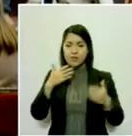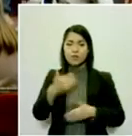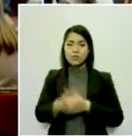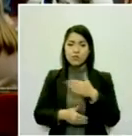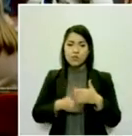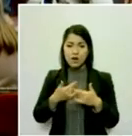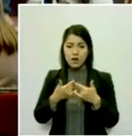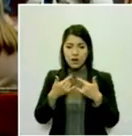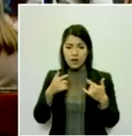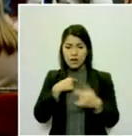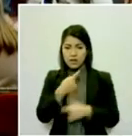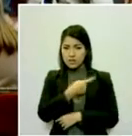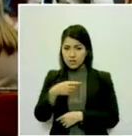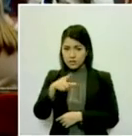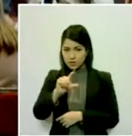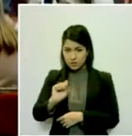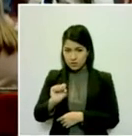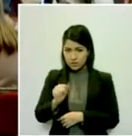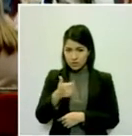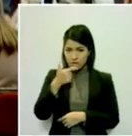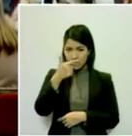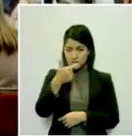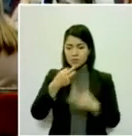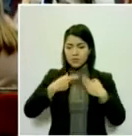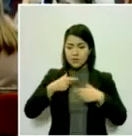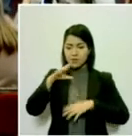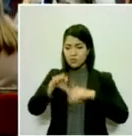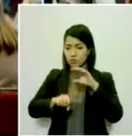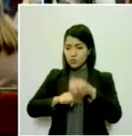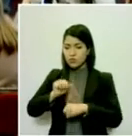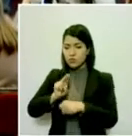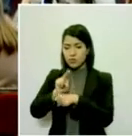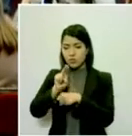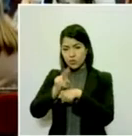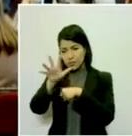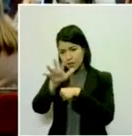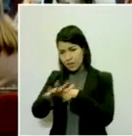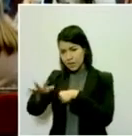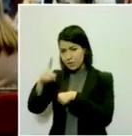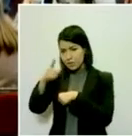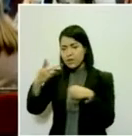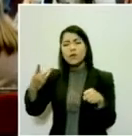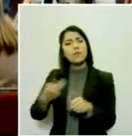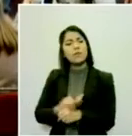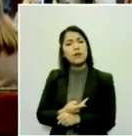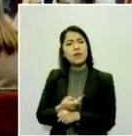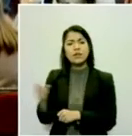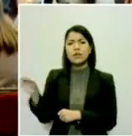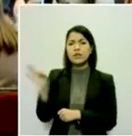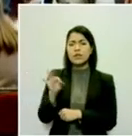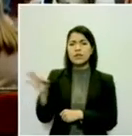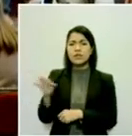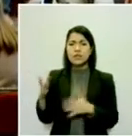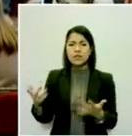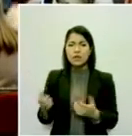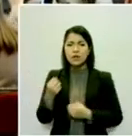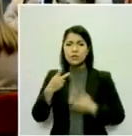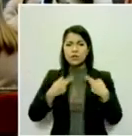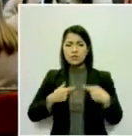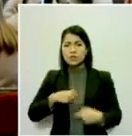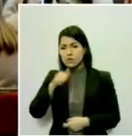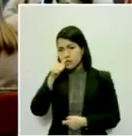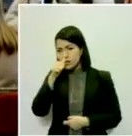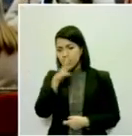proceso histórico de los 167 detenidos en Uruapan. ¿Qué reacción se espera? ¿Se espera algún tipo de reacción ante esta